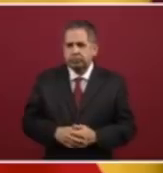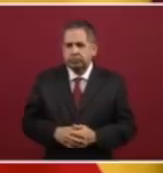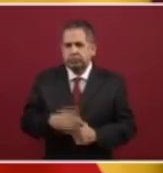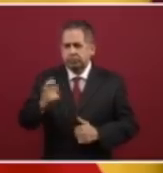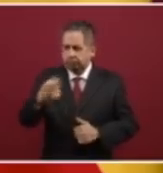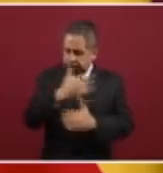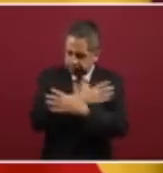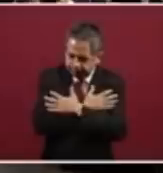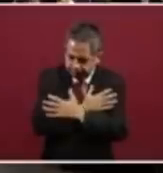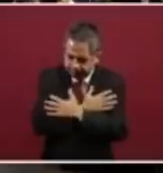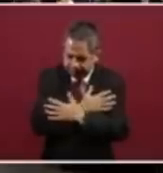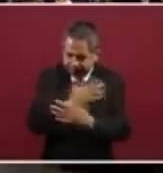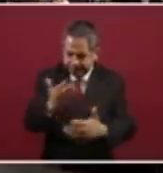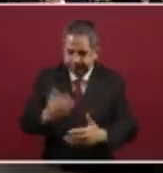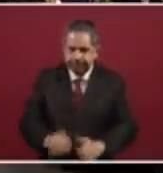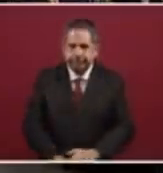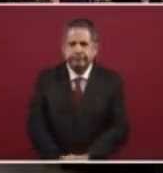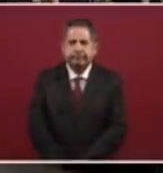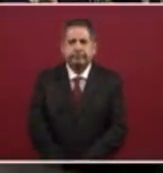abrazo